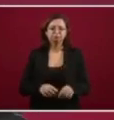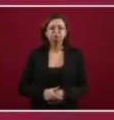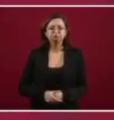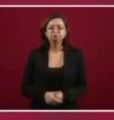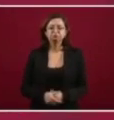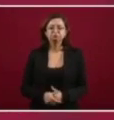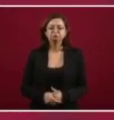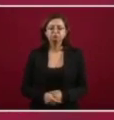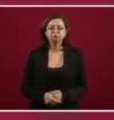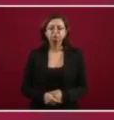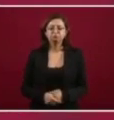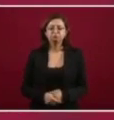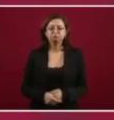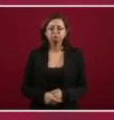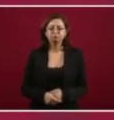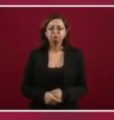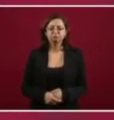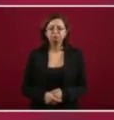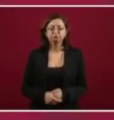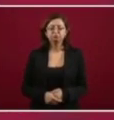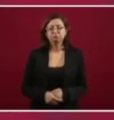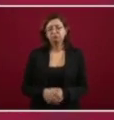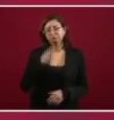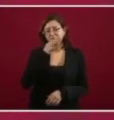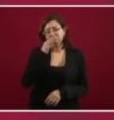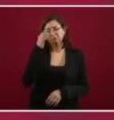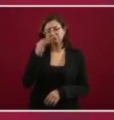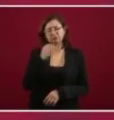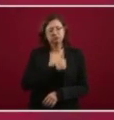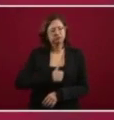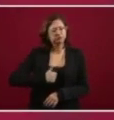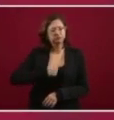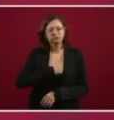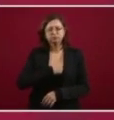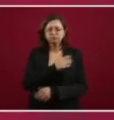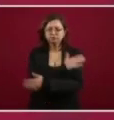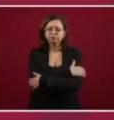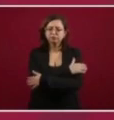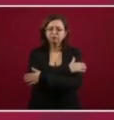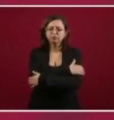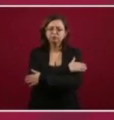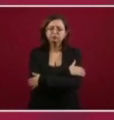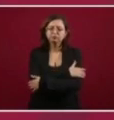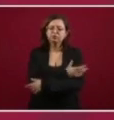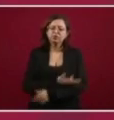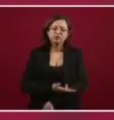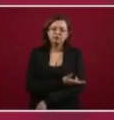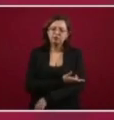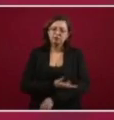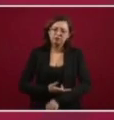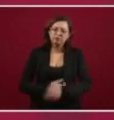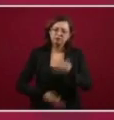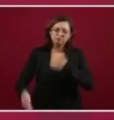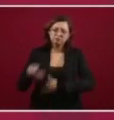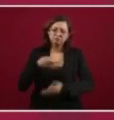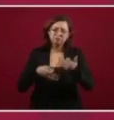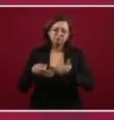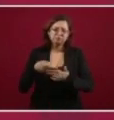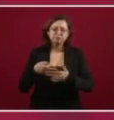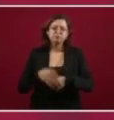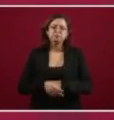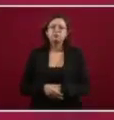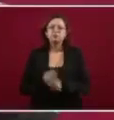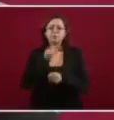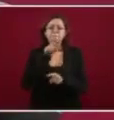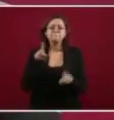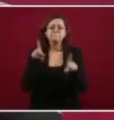Envío un pésame, un abrazo a toda la familia Levarón, a